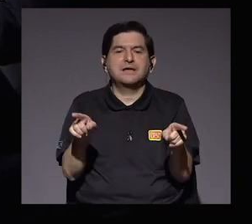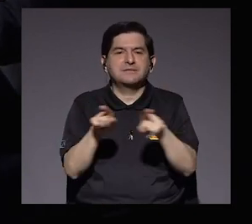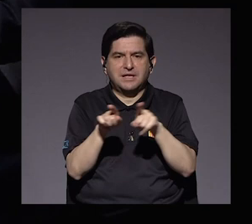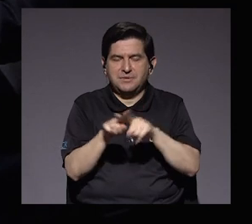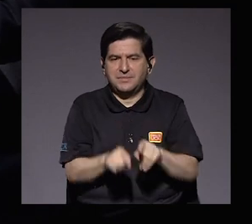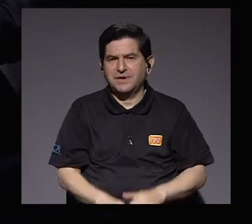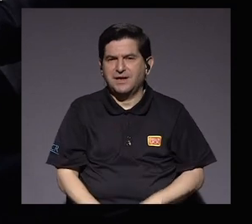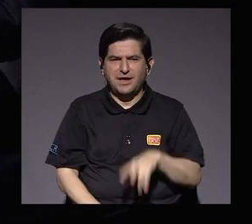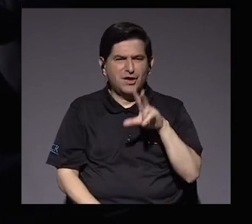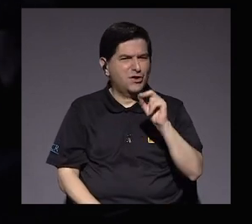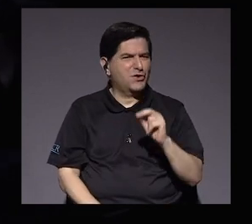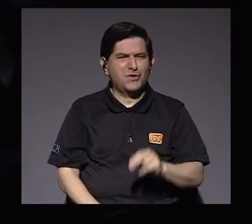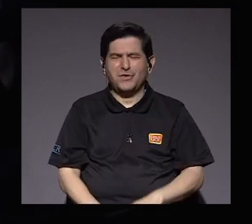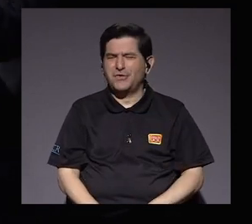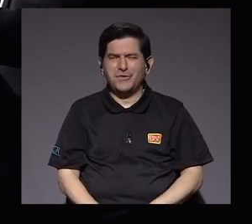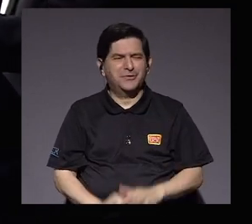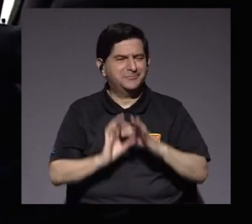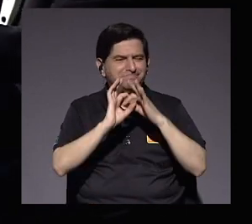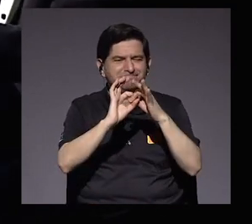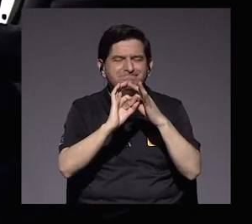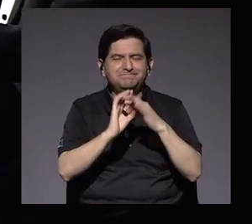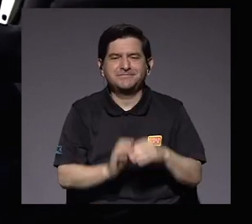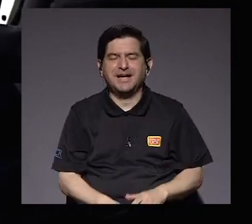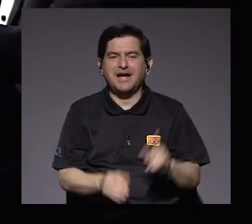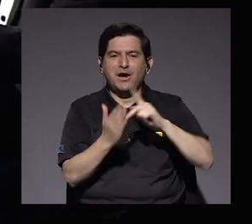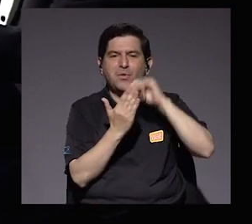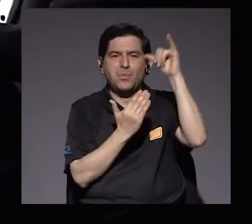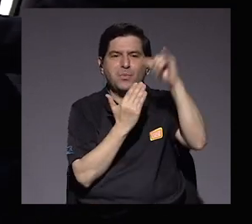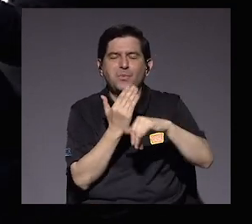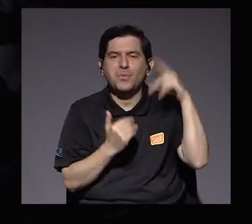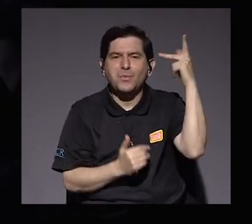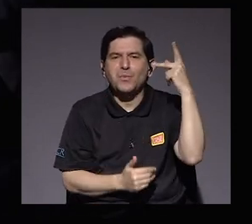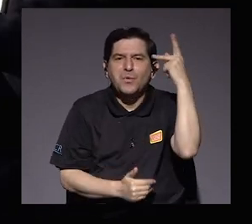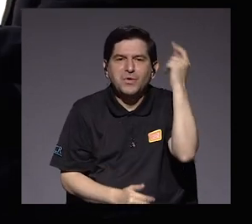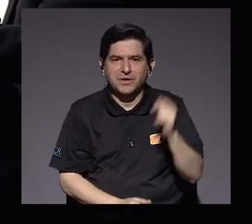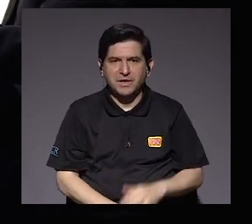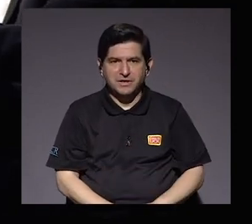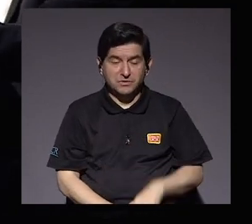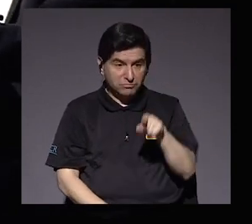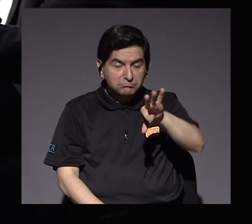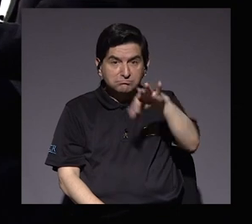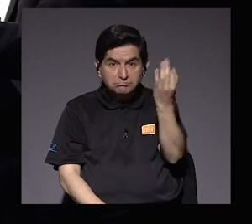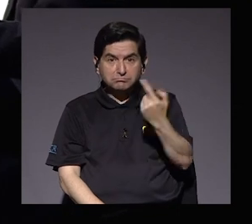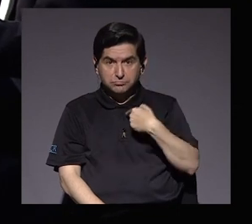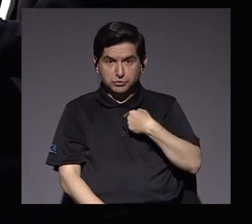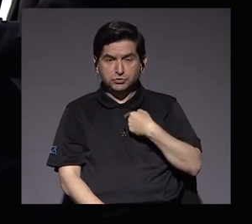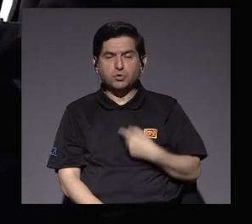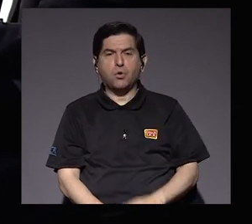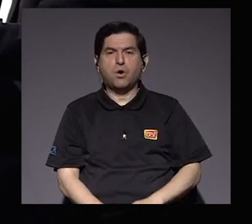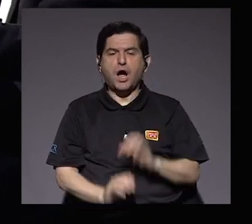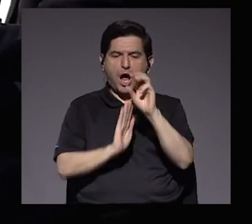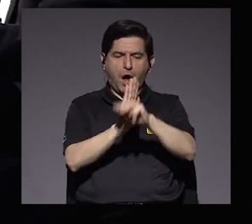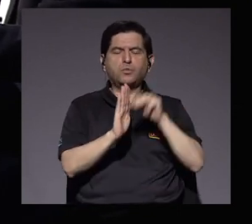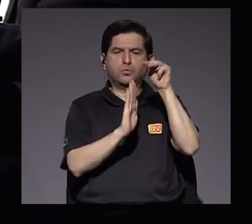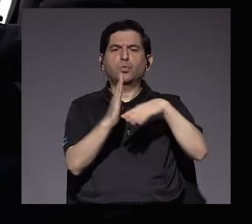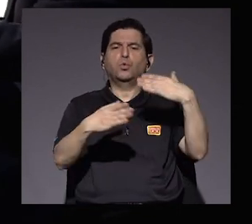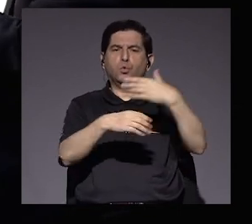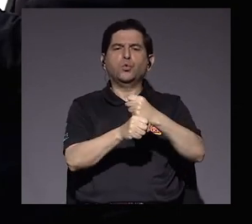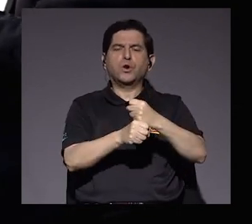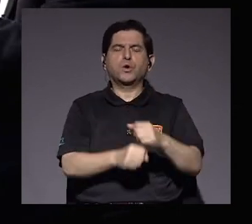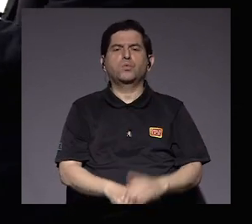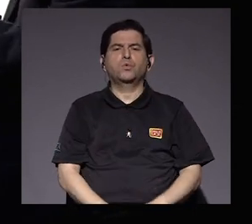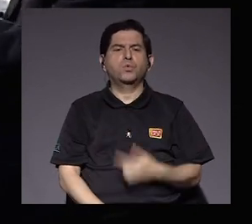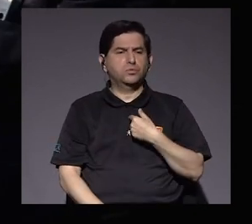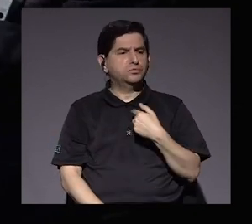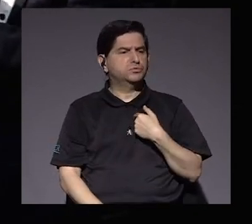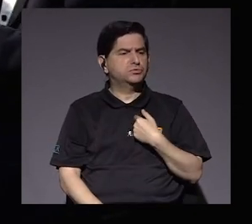ha estado de la mano de cuál es mi proyecto político. Si estuviese así, entonces yo hago un currículum con el que voy a